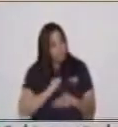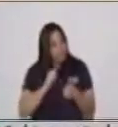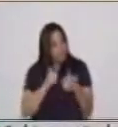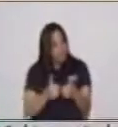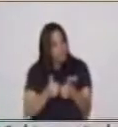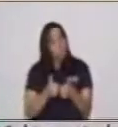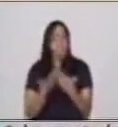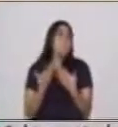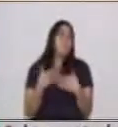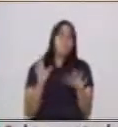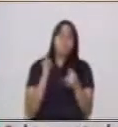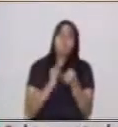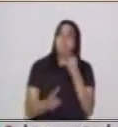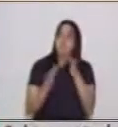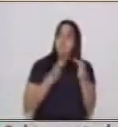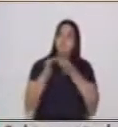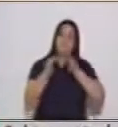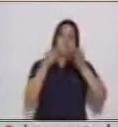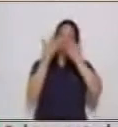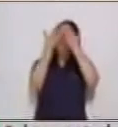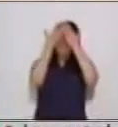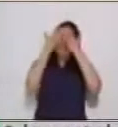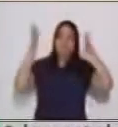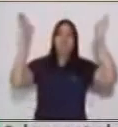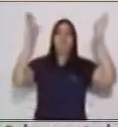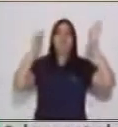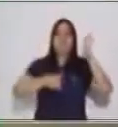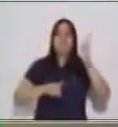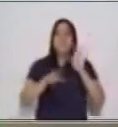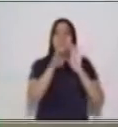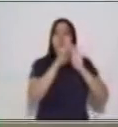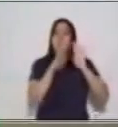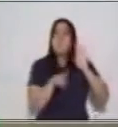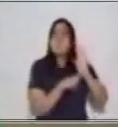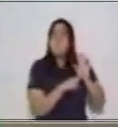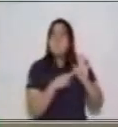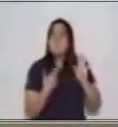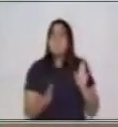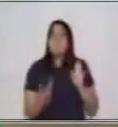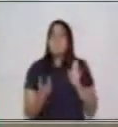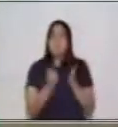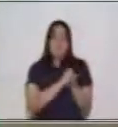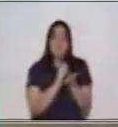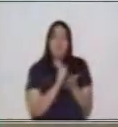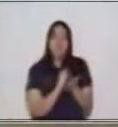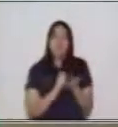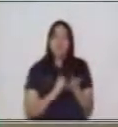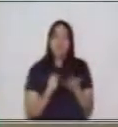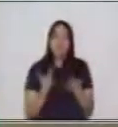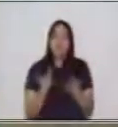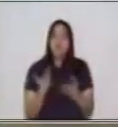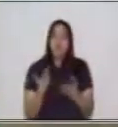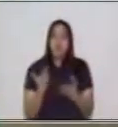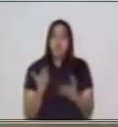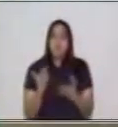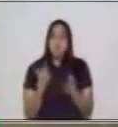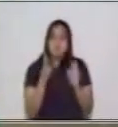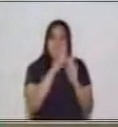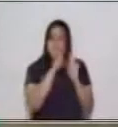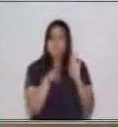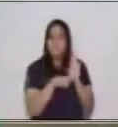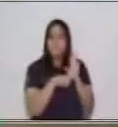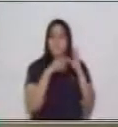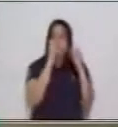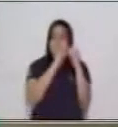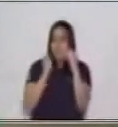Acabamos de explicar de manera general las reglas de escritura, las reglas